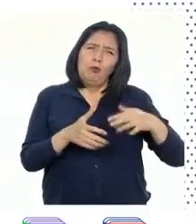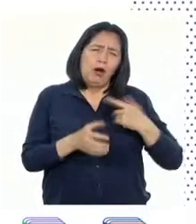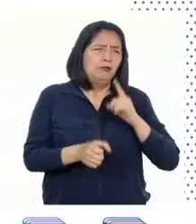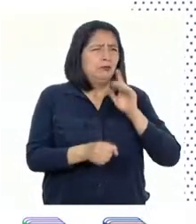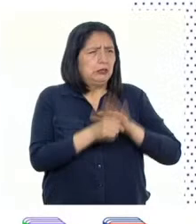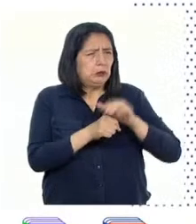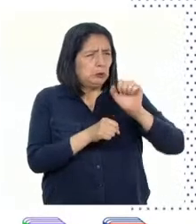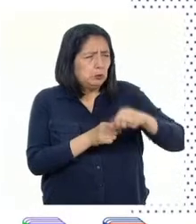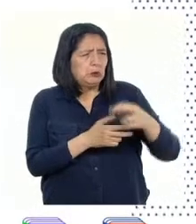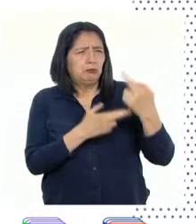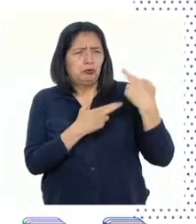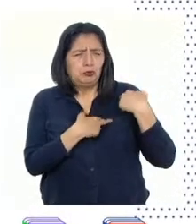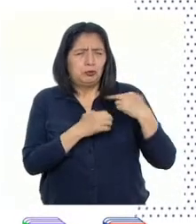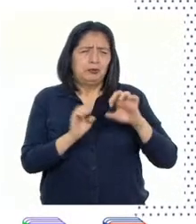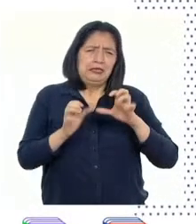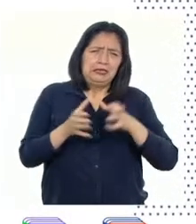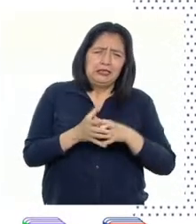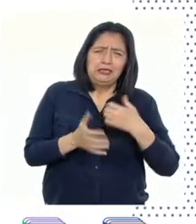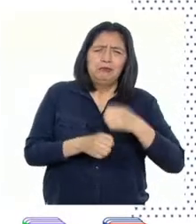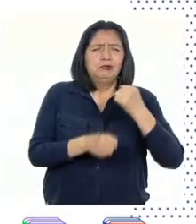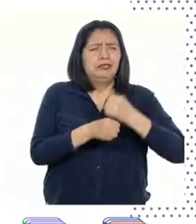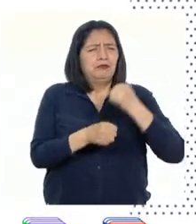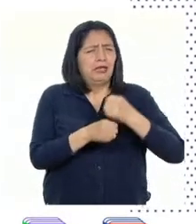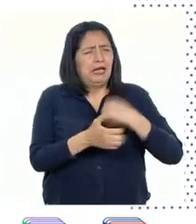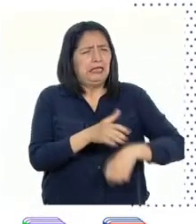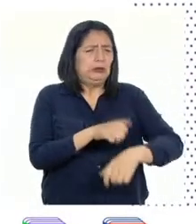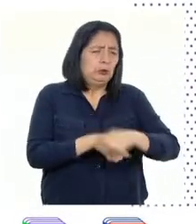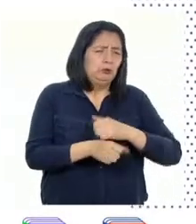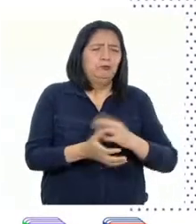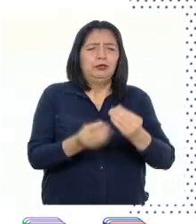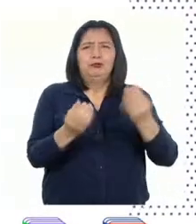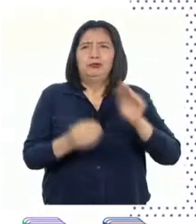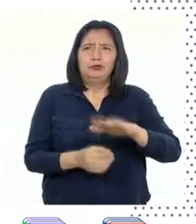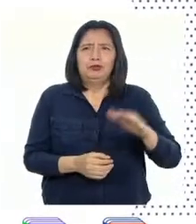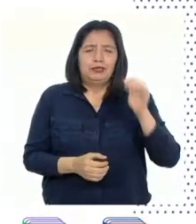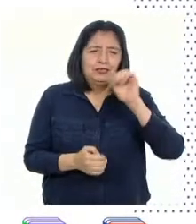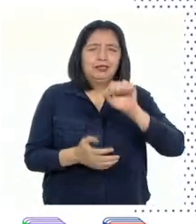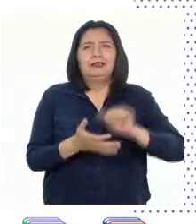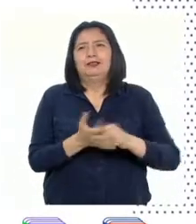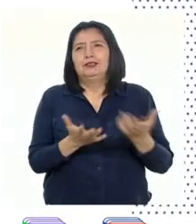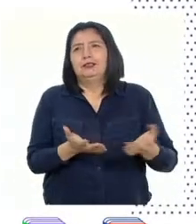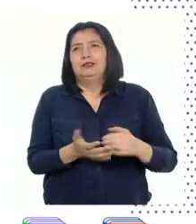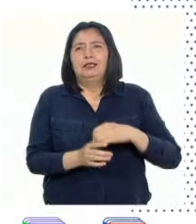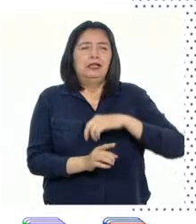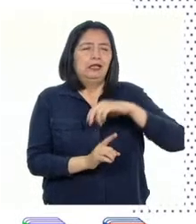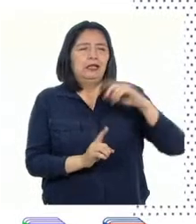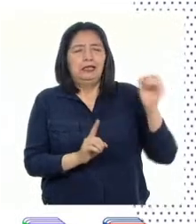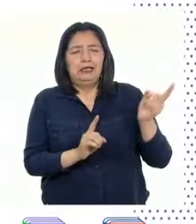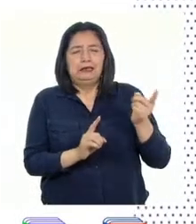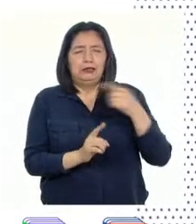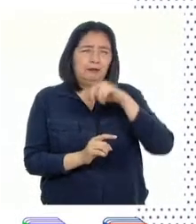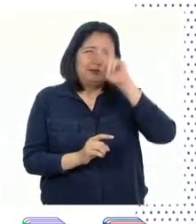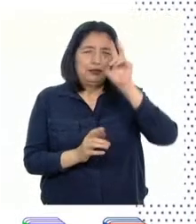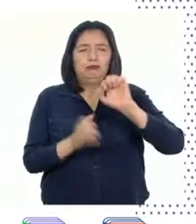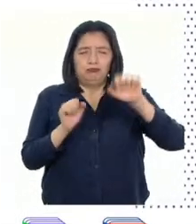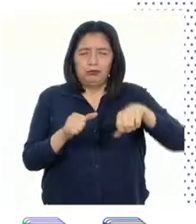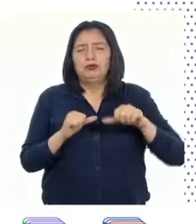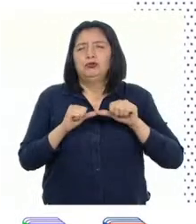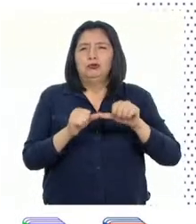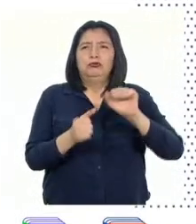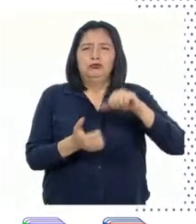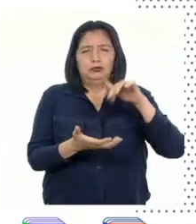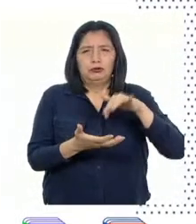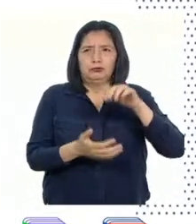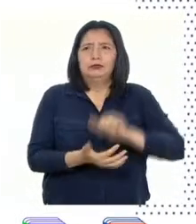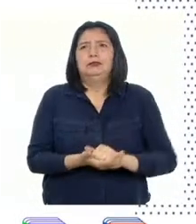comprometido, responsable, trabajando incansablemente para que muchas chicas y chicos alrededor del Perú puedan continuar con